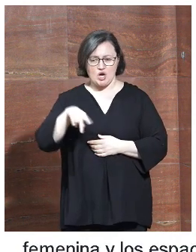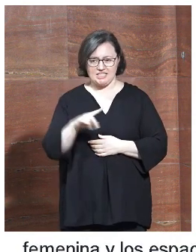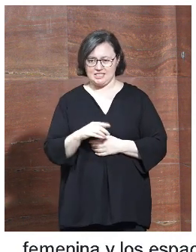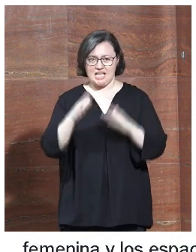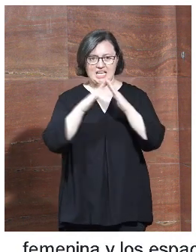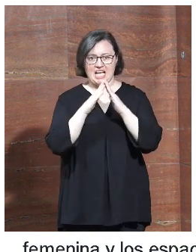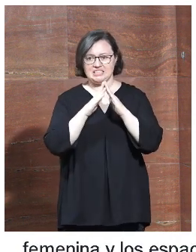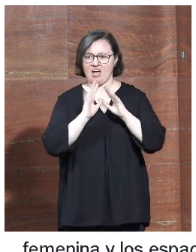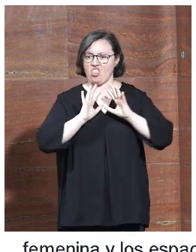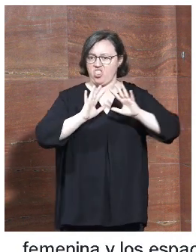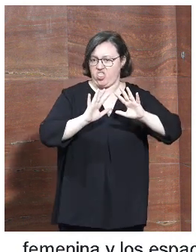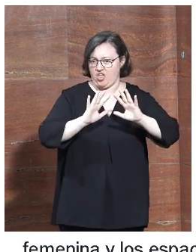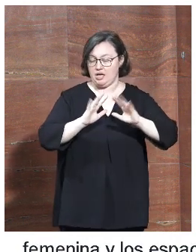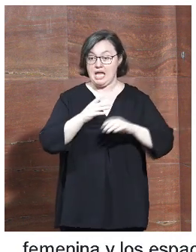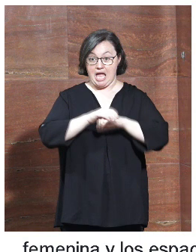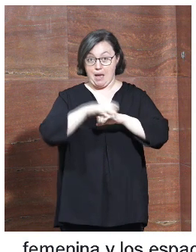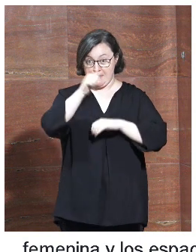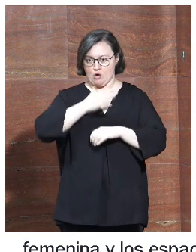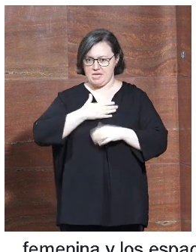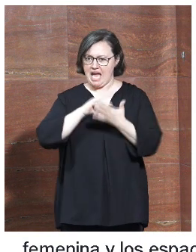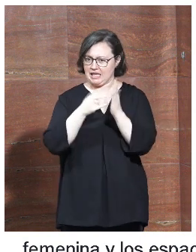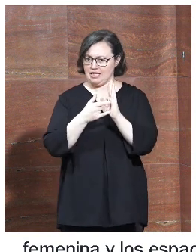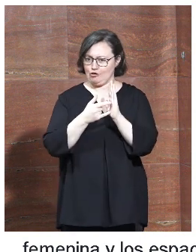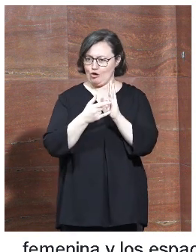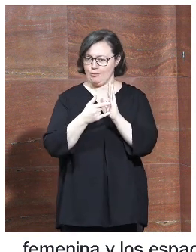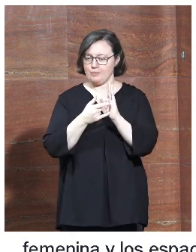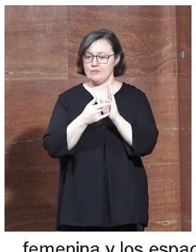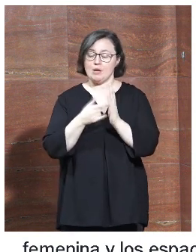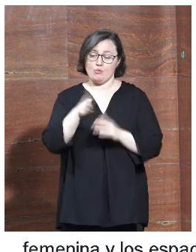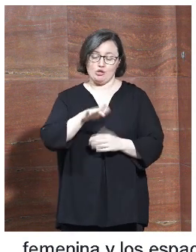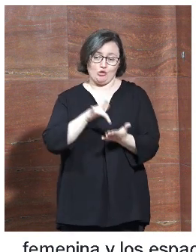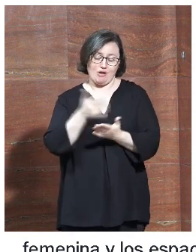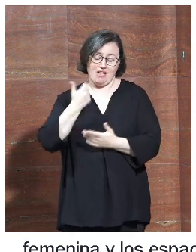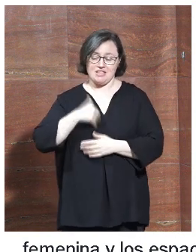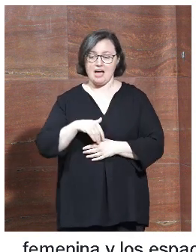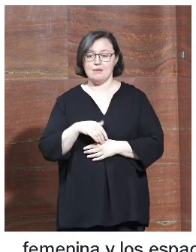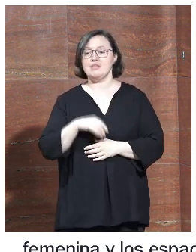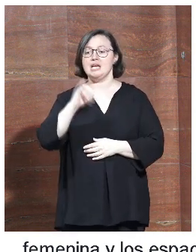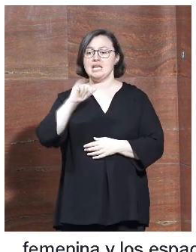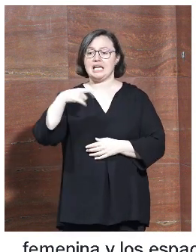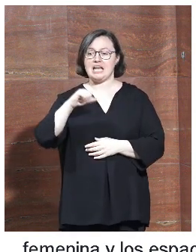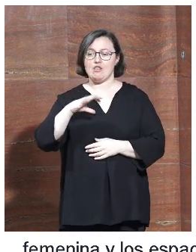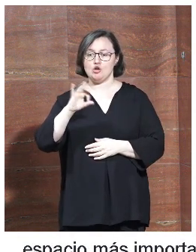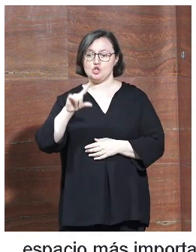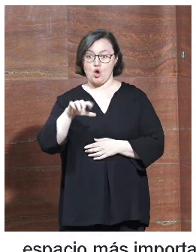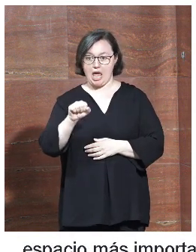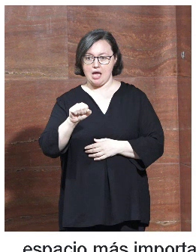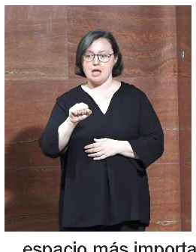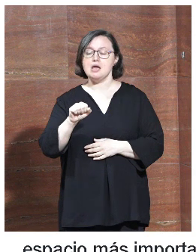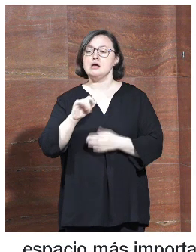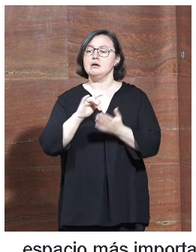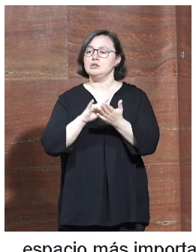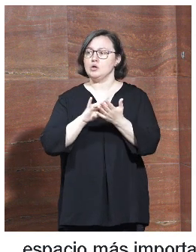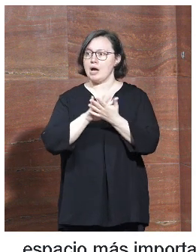viviendas. Un amigo mío arquitecto que ya murió, Ignacio Solá Morales,